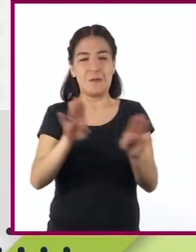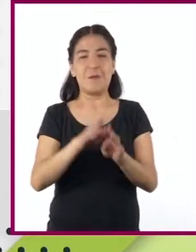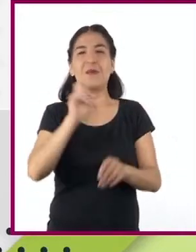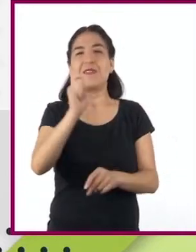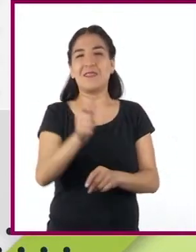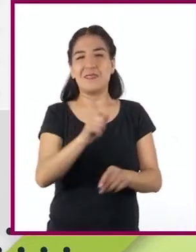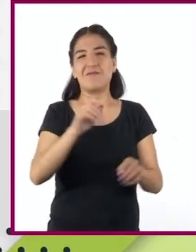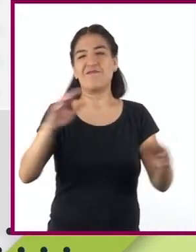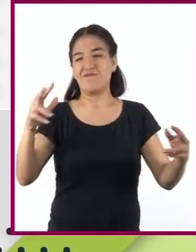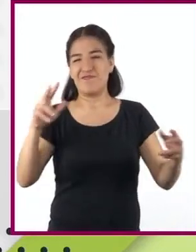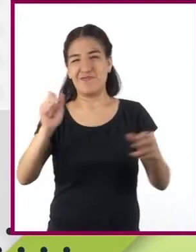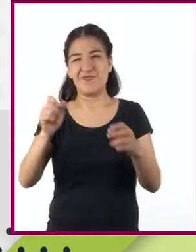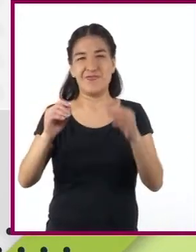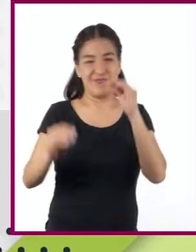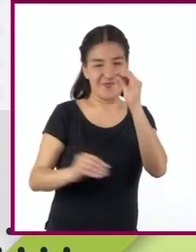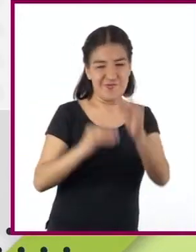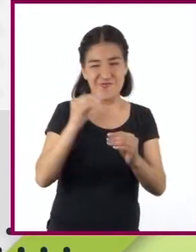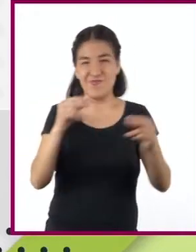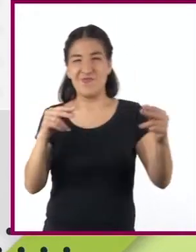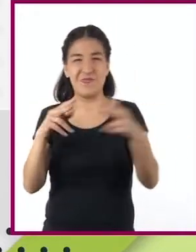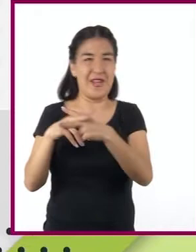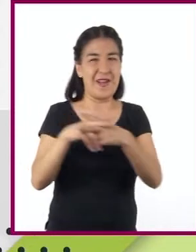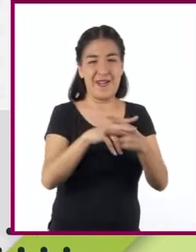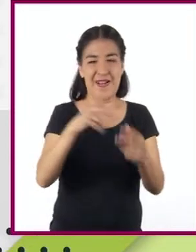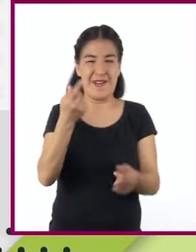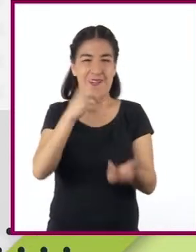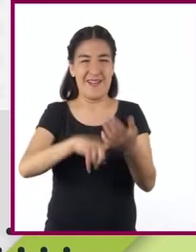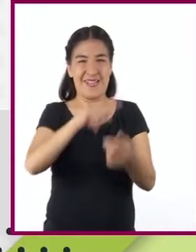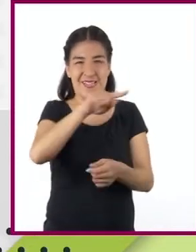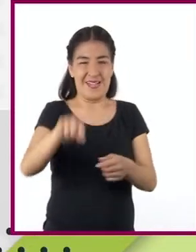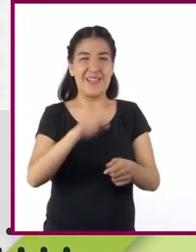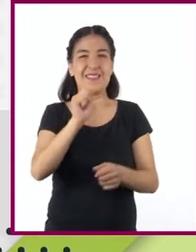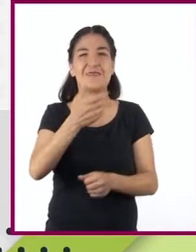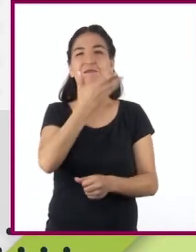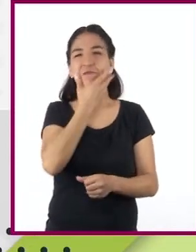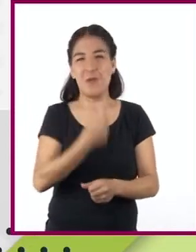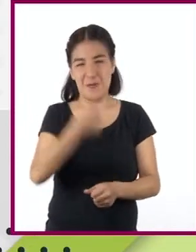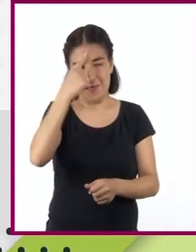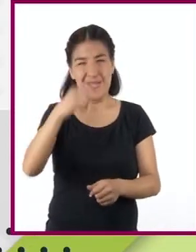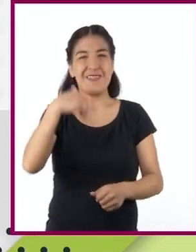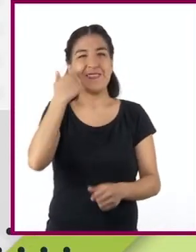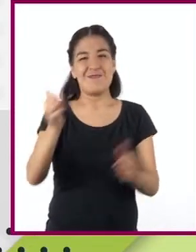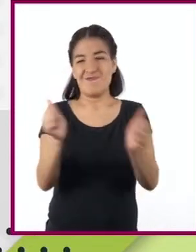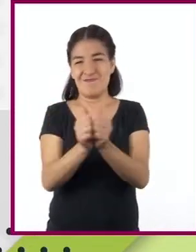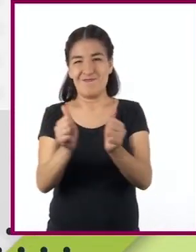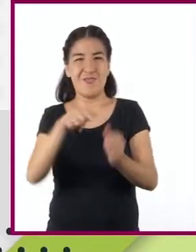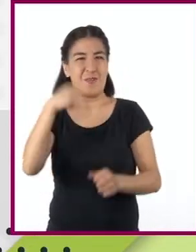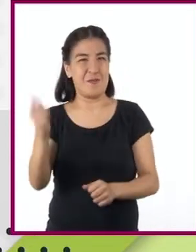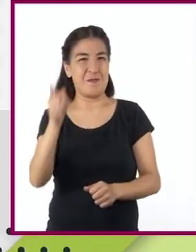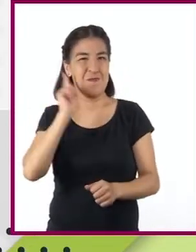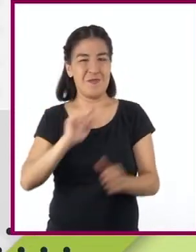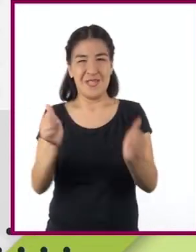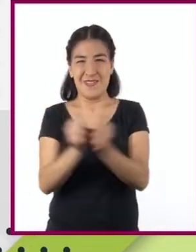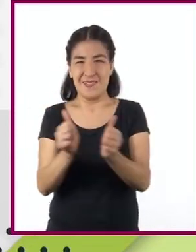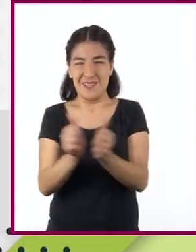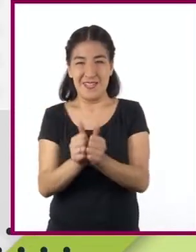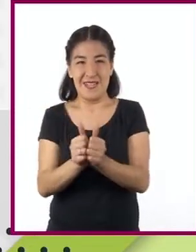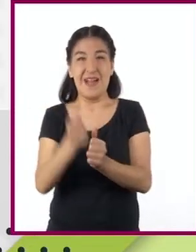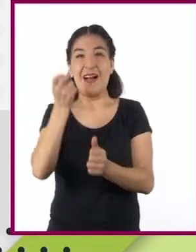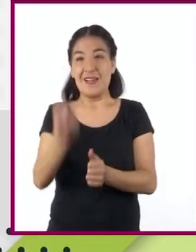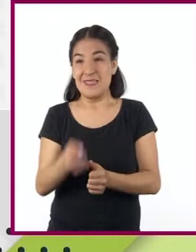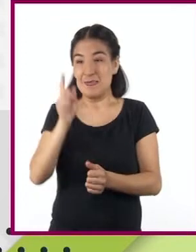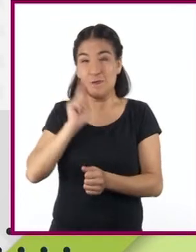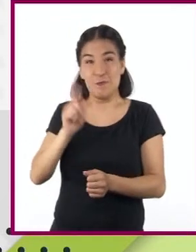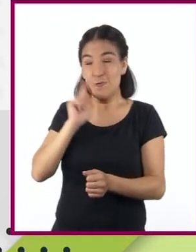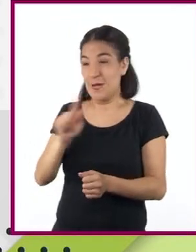ornamentos y las peleas aumentan las probabilidades de los machos de aparearse con las hembras. ya que éstas escogen a su